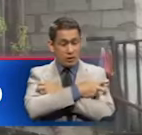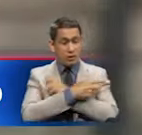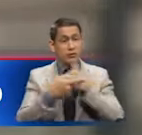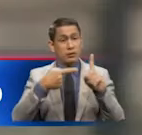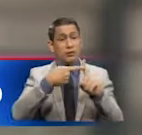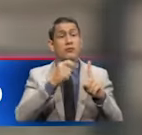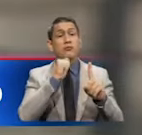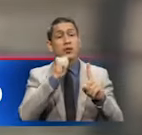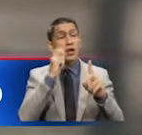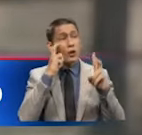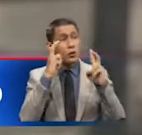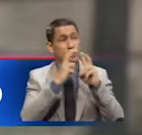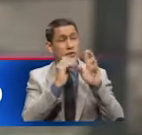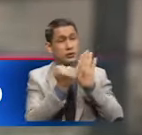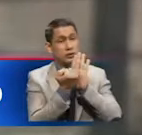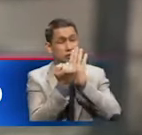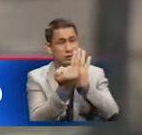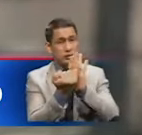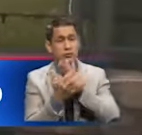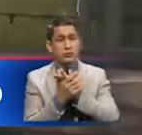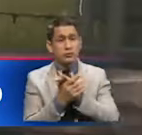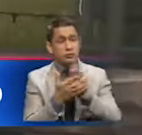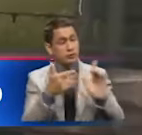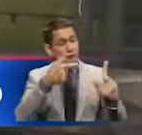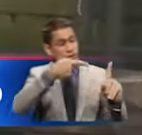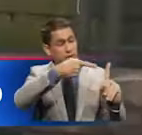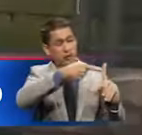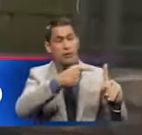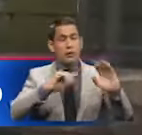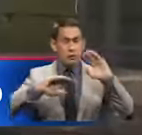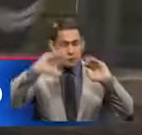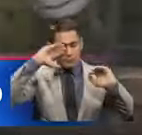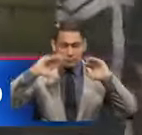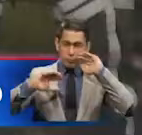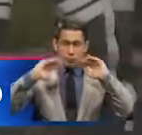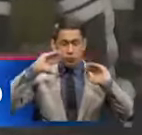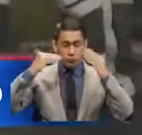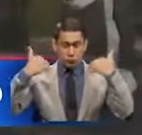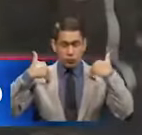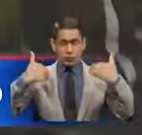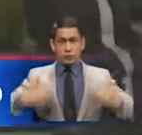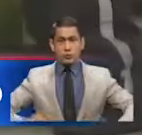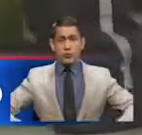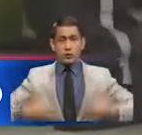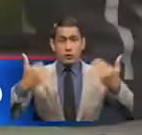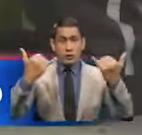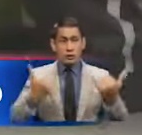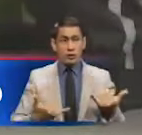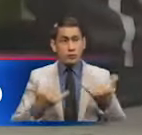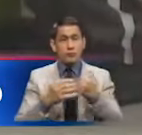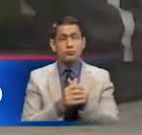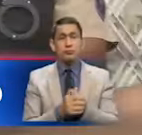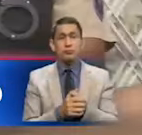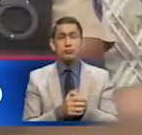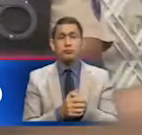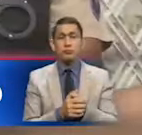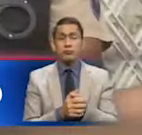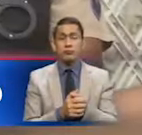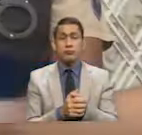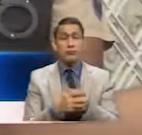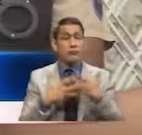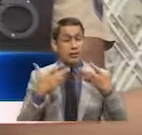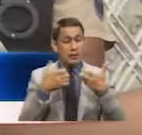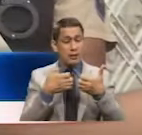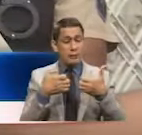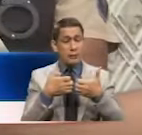identificado. Presentaba signos de violencia en su cuerpo. Estamos verificando con las unidades